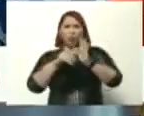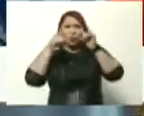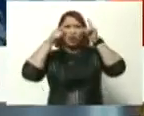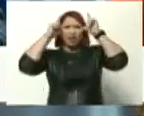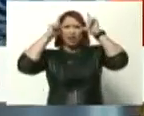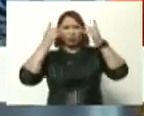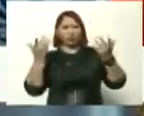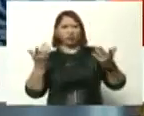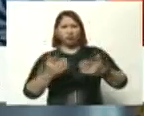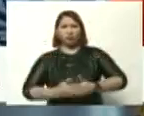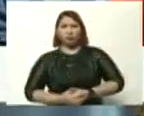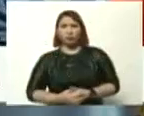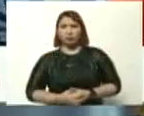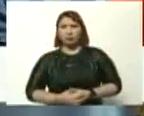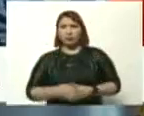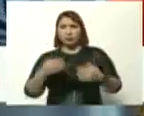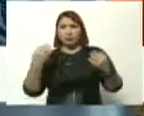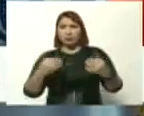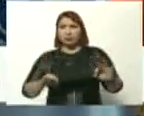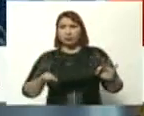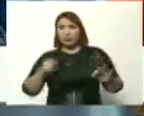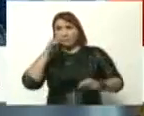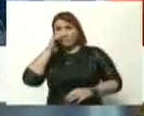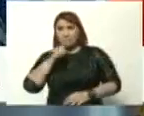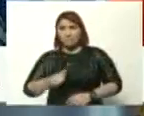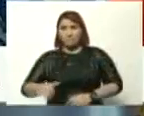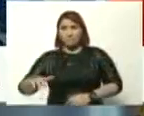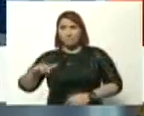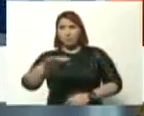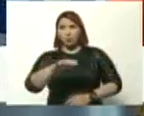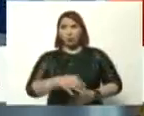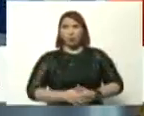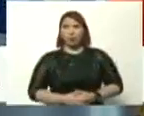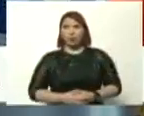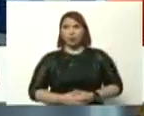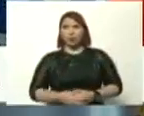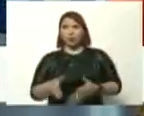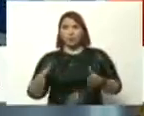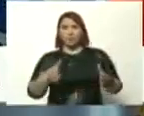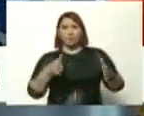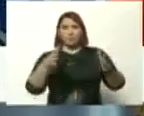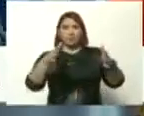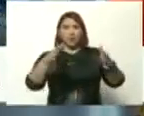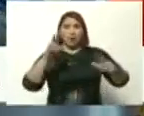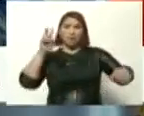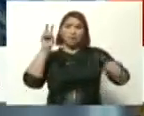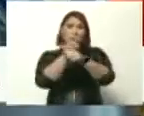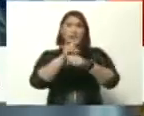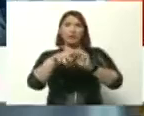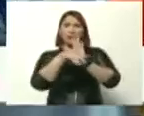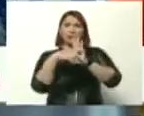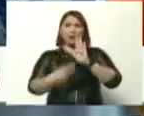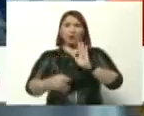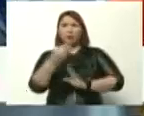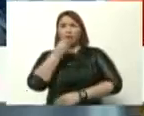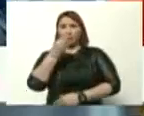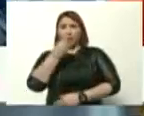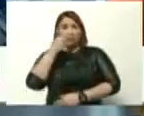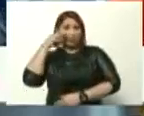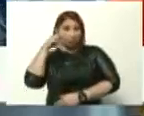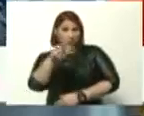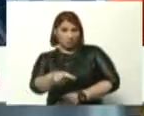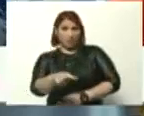simplemente a la población, porque por esa vía se violenta el derecho a la alimentación. Y hemos visto varios